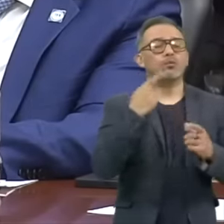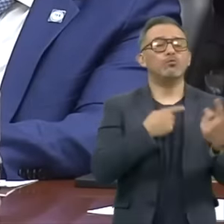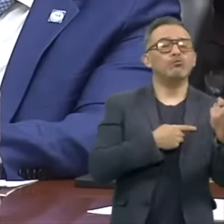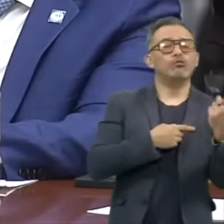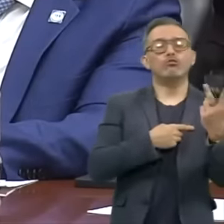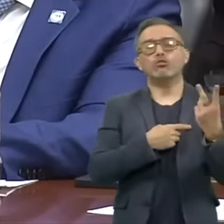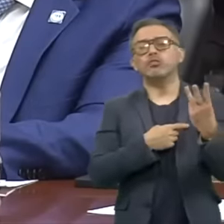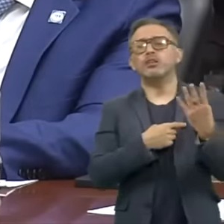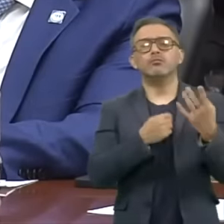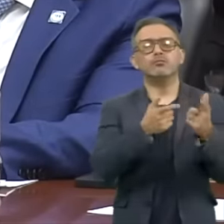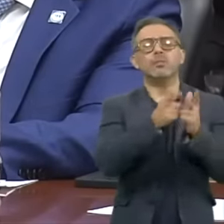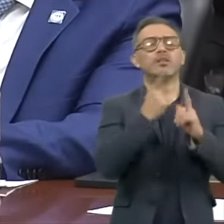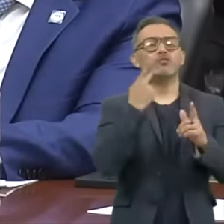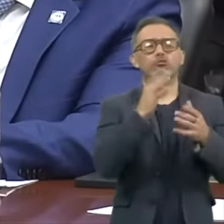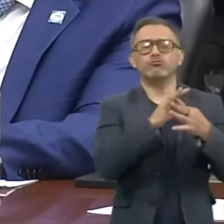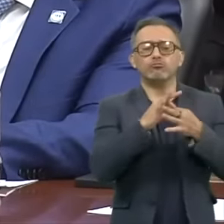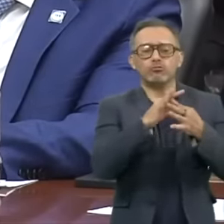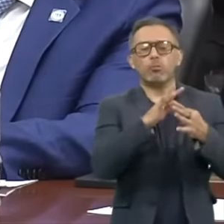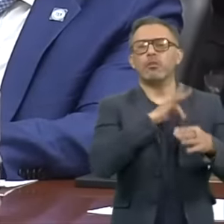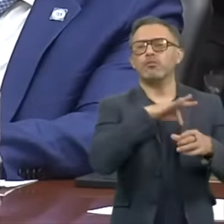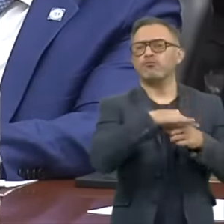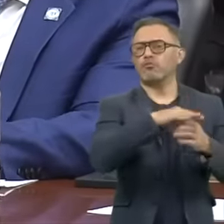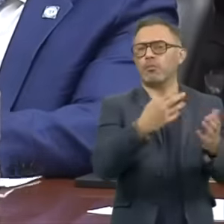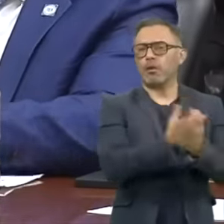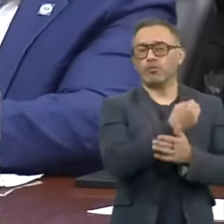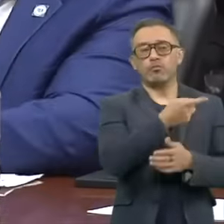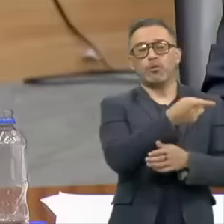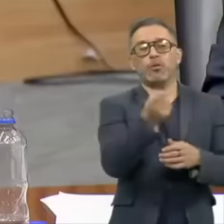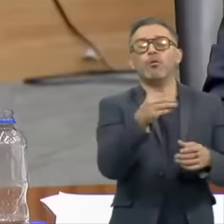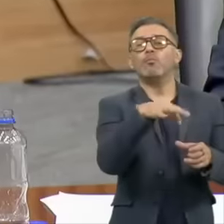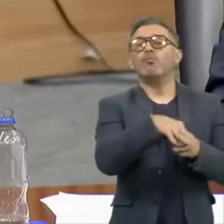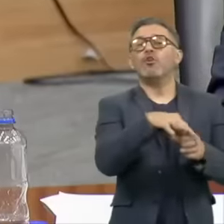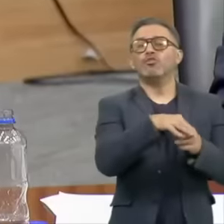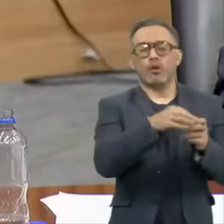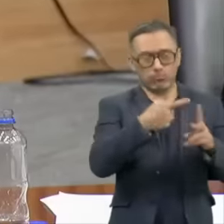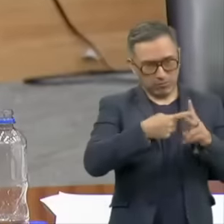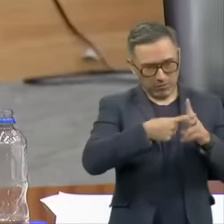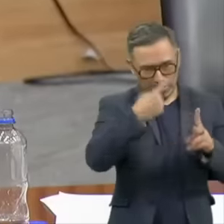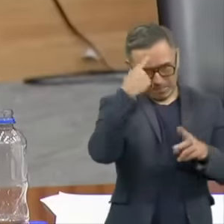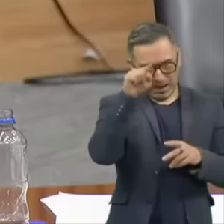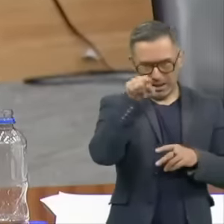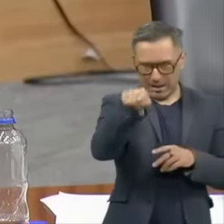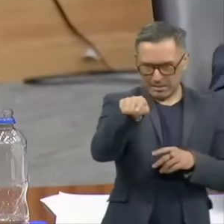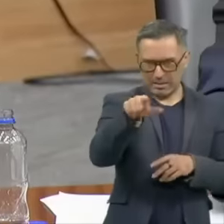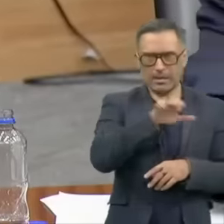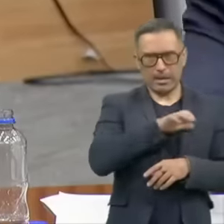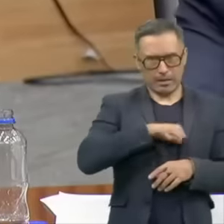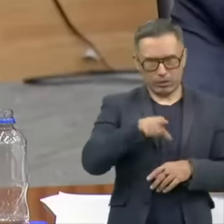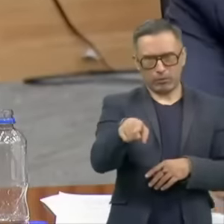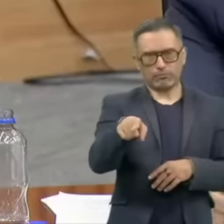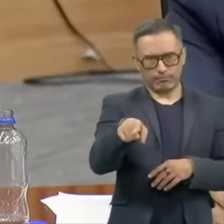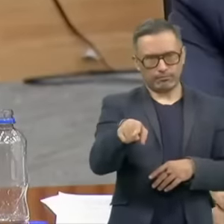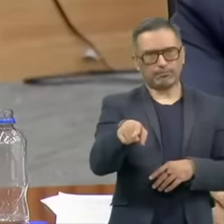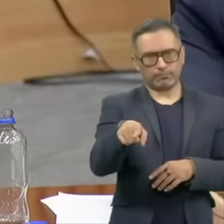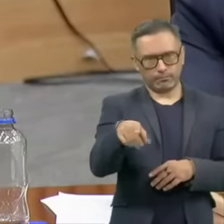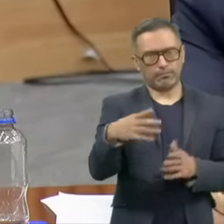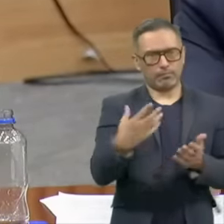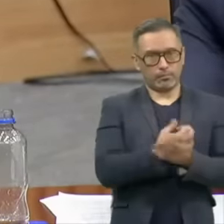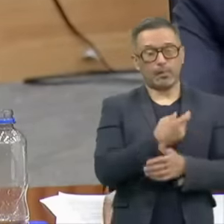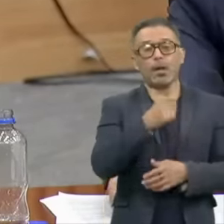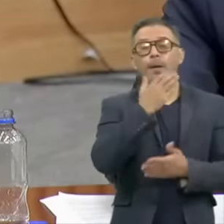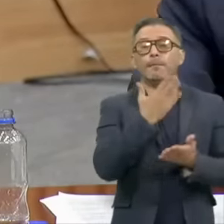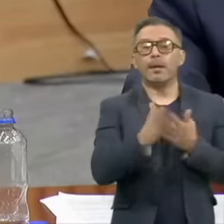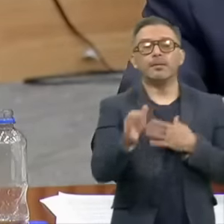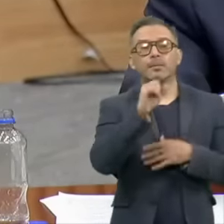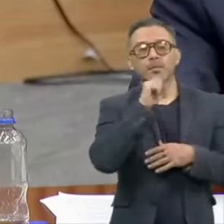de mayoría. Y los votos se cuentan de todos los partidos para el candidato. Y para cada